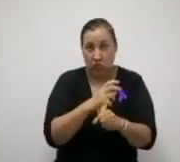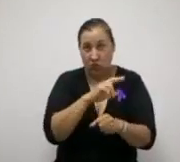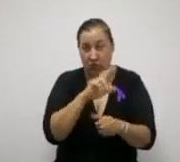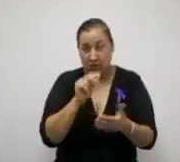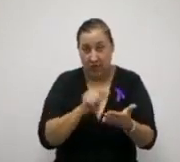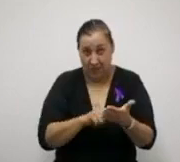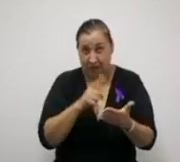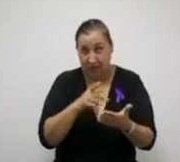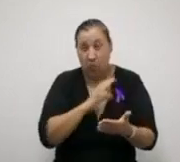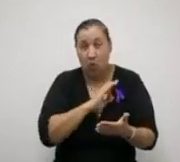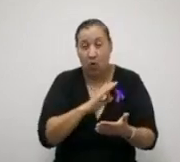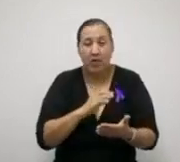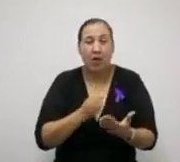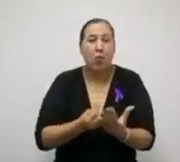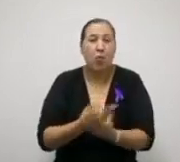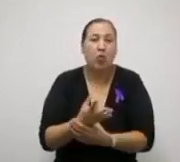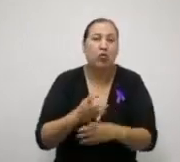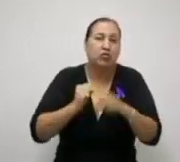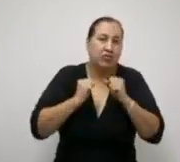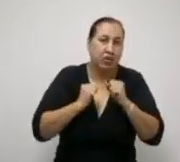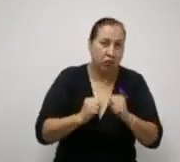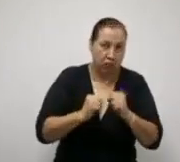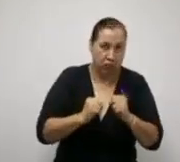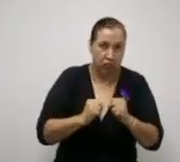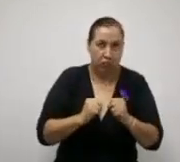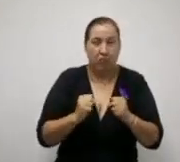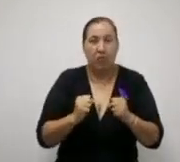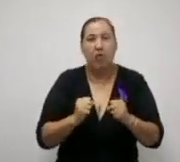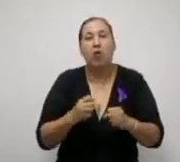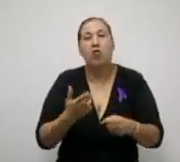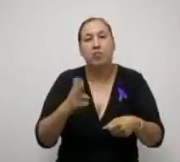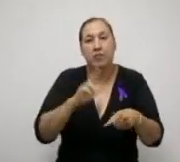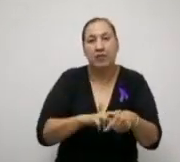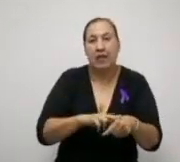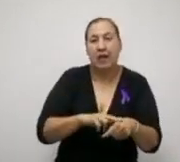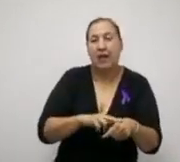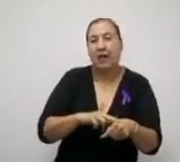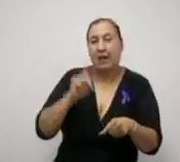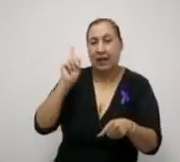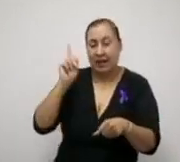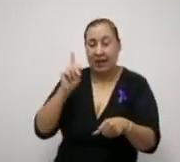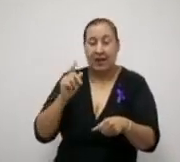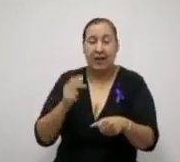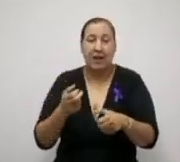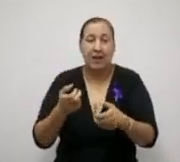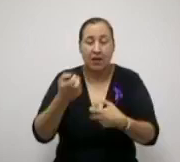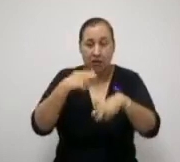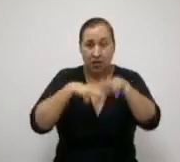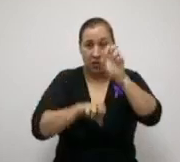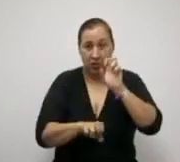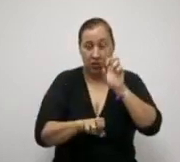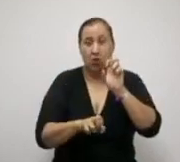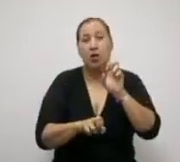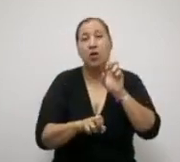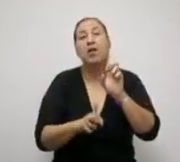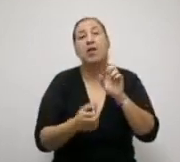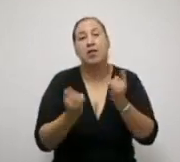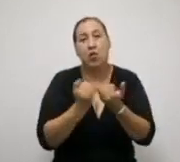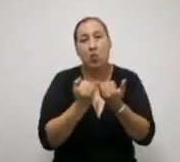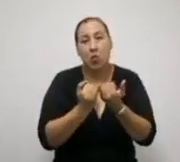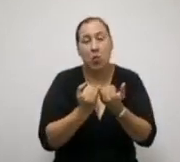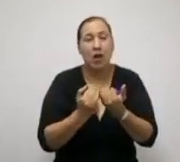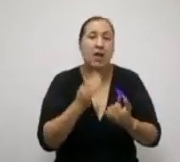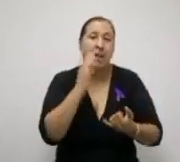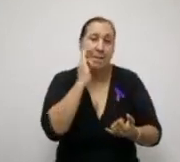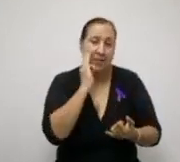operando con los servicios de aborto seguro. Estos hospitales es Hospital Materno Infantil, Hospital Regional Universitario, Hospital General de